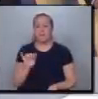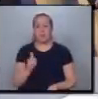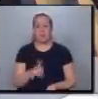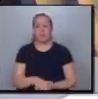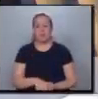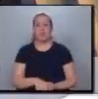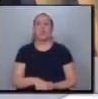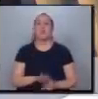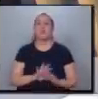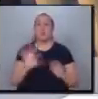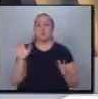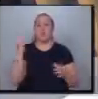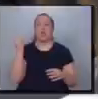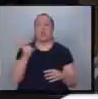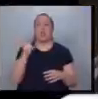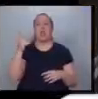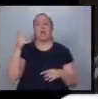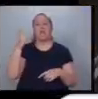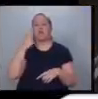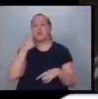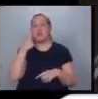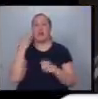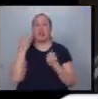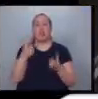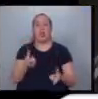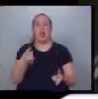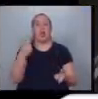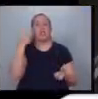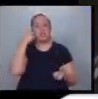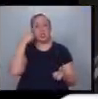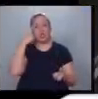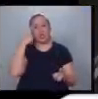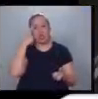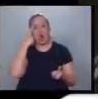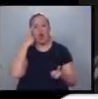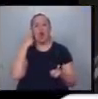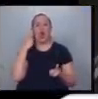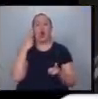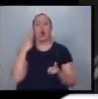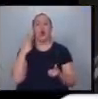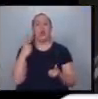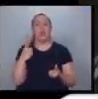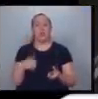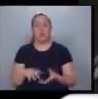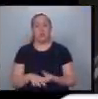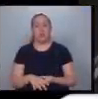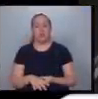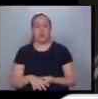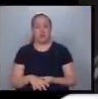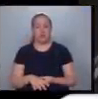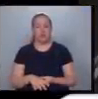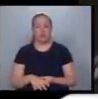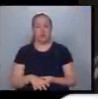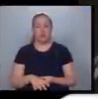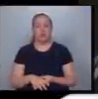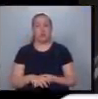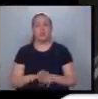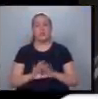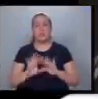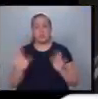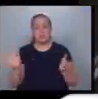gabinete psicológico que tiene la municipalidad y nosotros tenemos también 2 psicólogos que se han proyectado ahí nomás en el instante